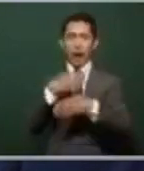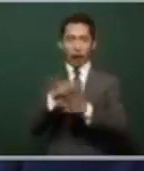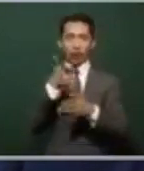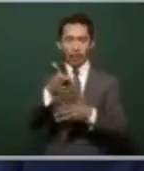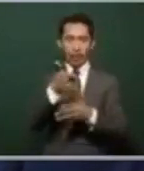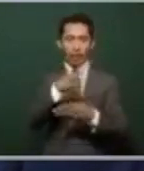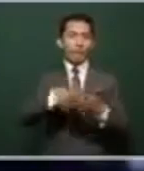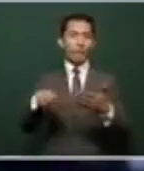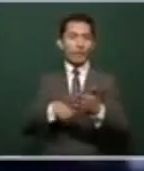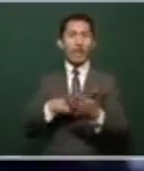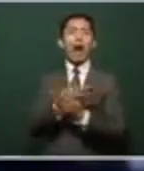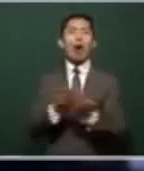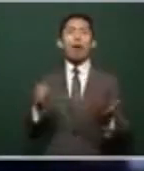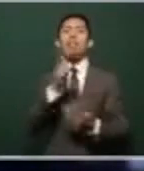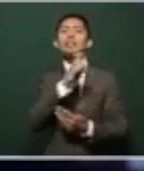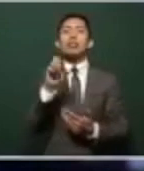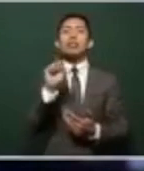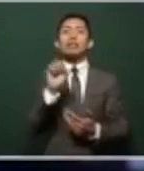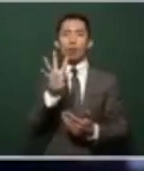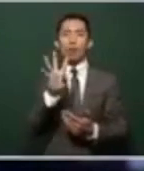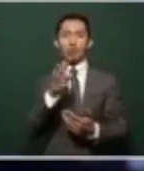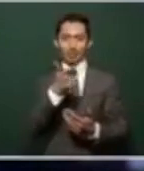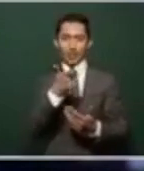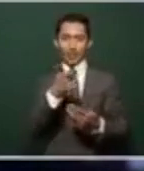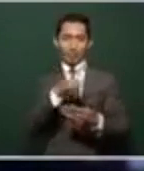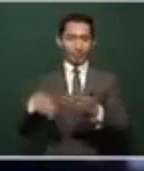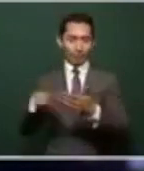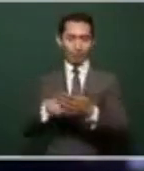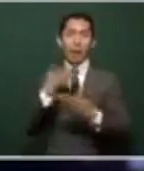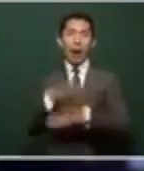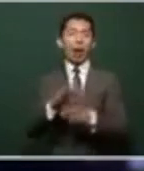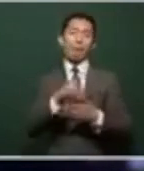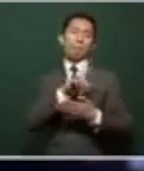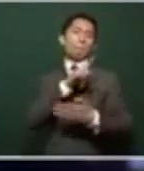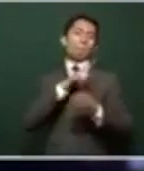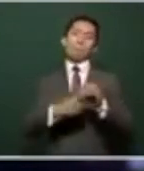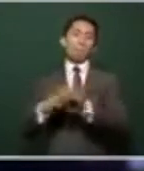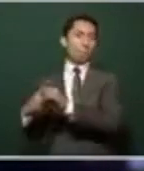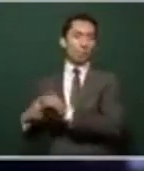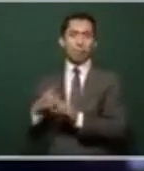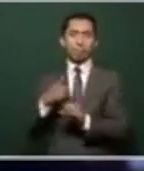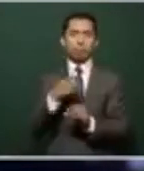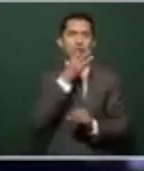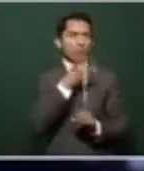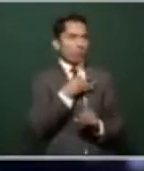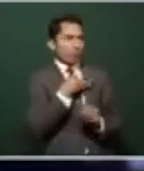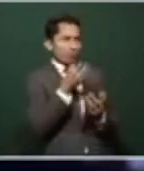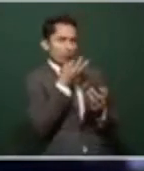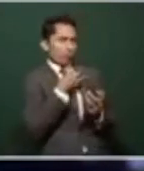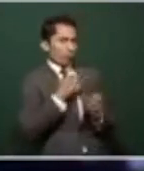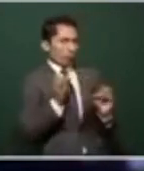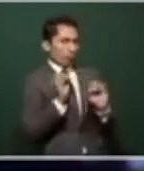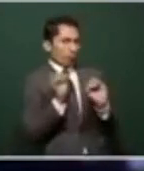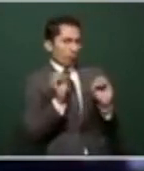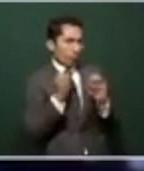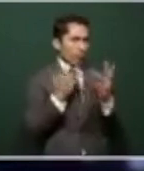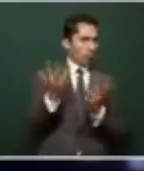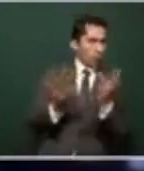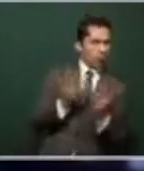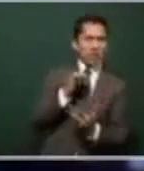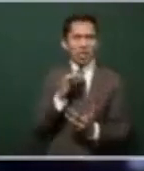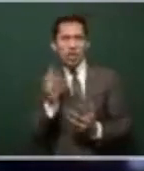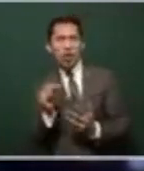quedan 164 cuentas congeladas. La universidad dice, no, a nosotros no nos avisan. Aquí debe de haber un acuse